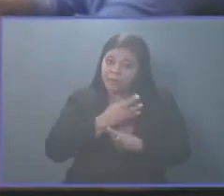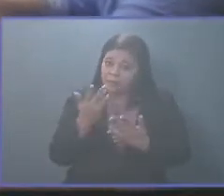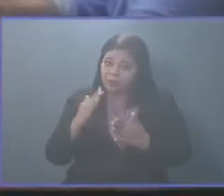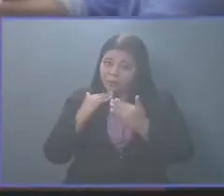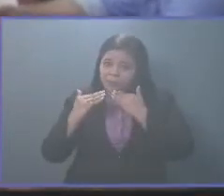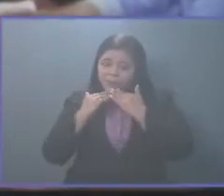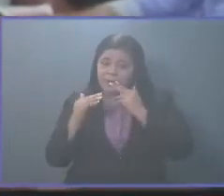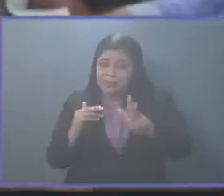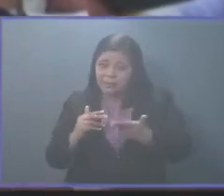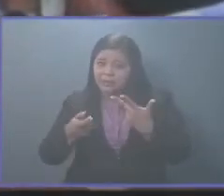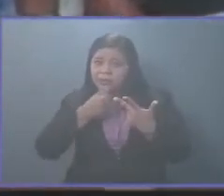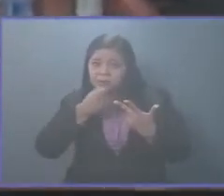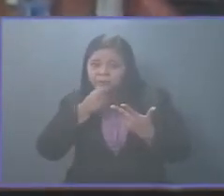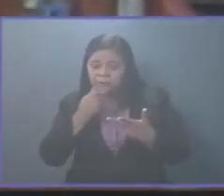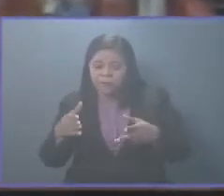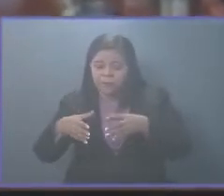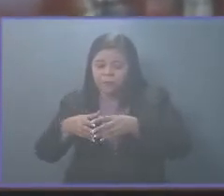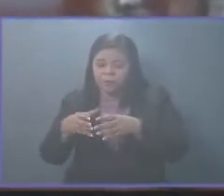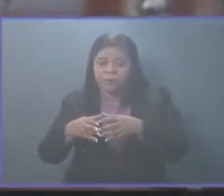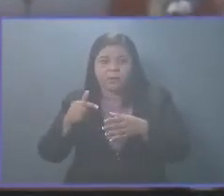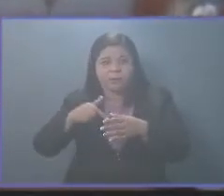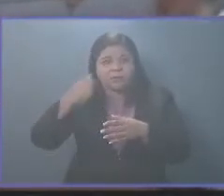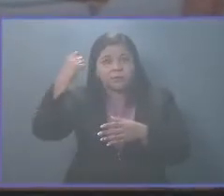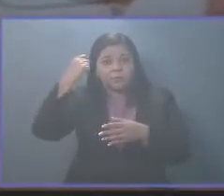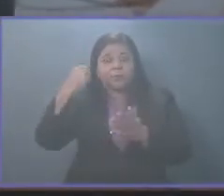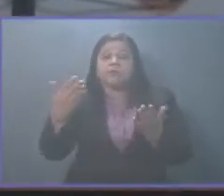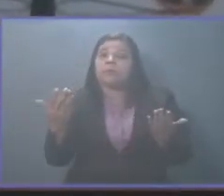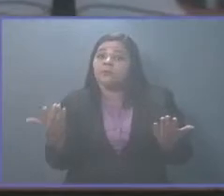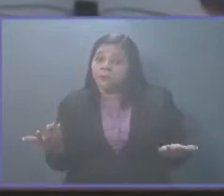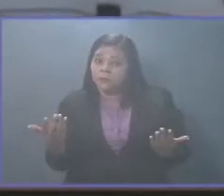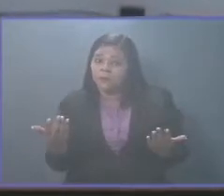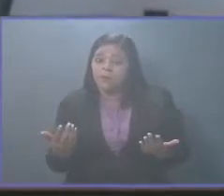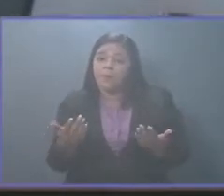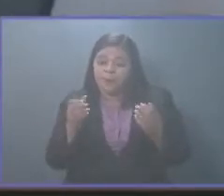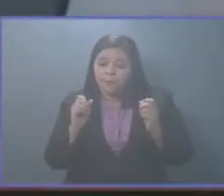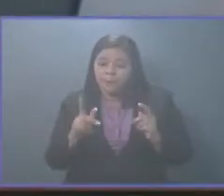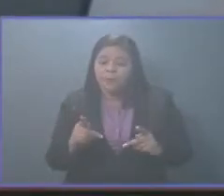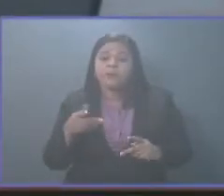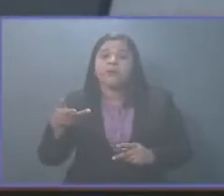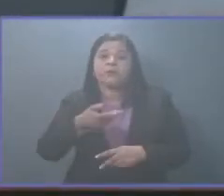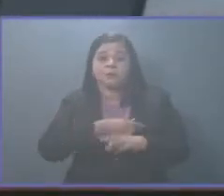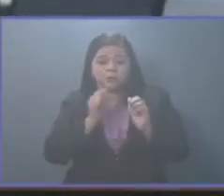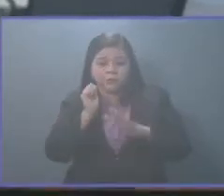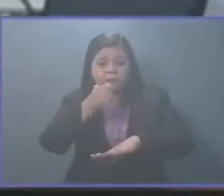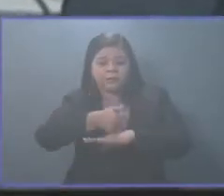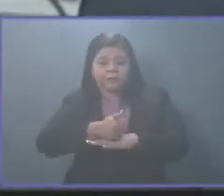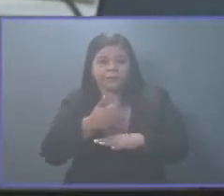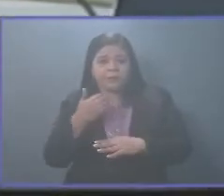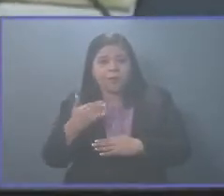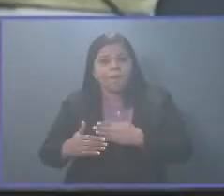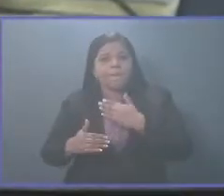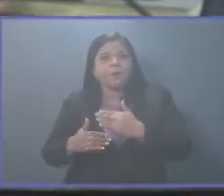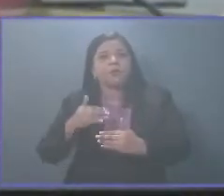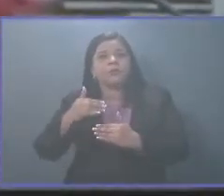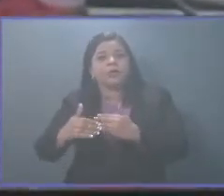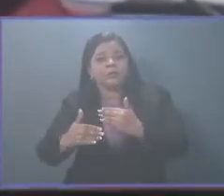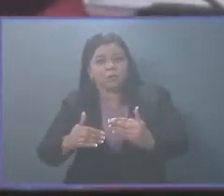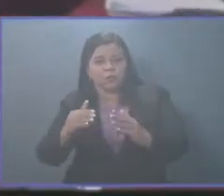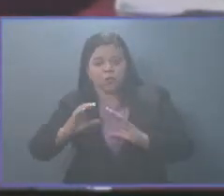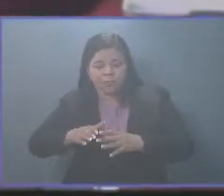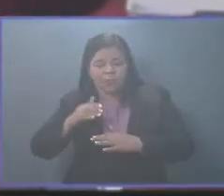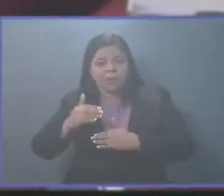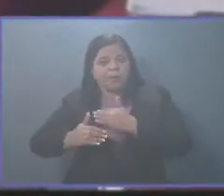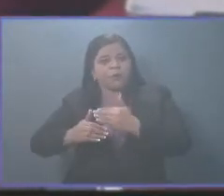tercer informe para el comité es muy importante porque es el que permite establecer los siguientes pasos que tiene que dar el comité